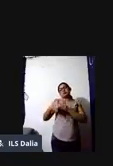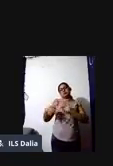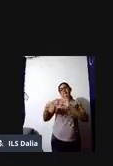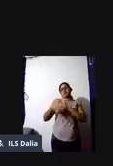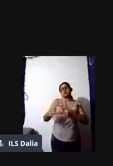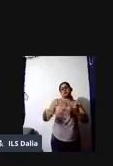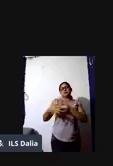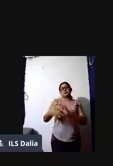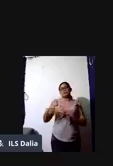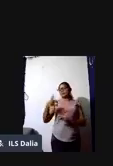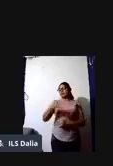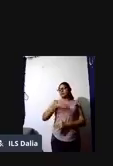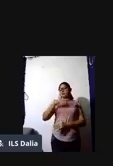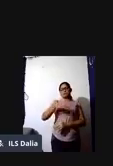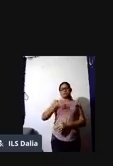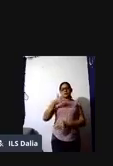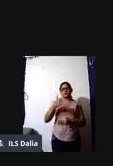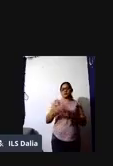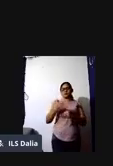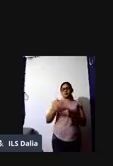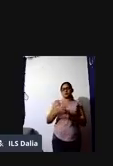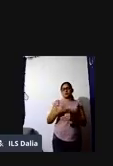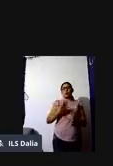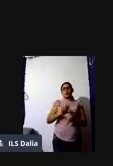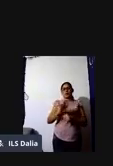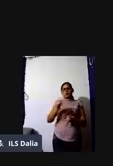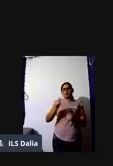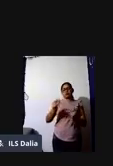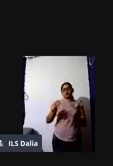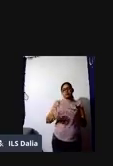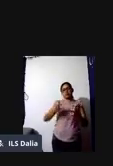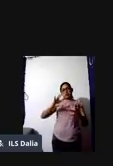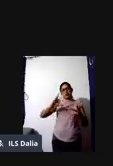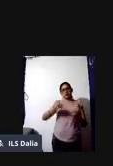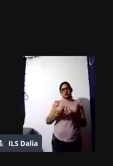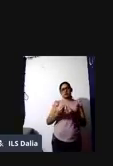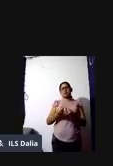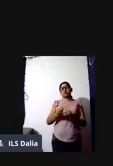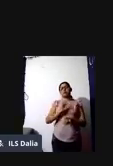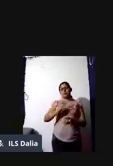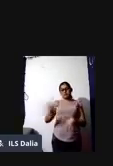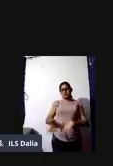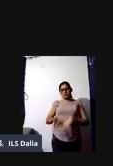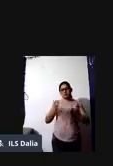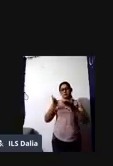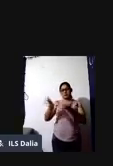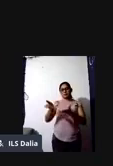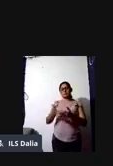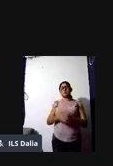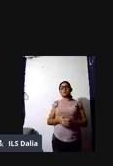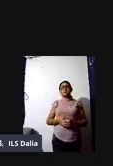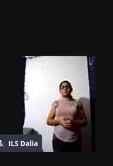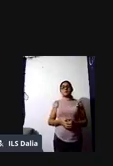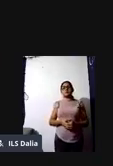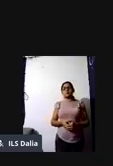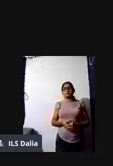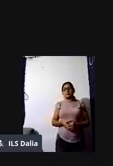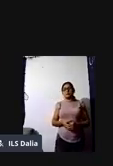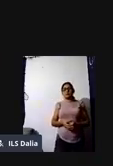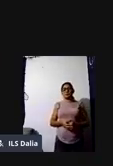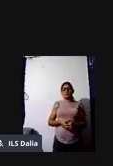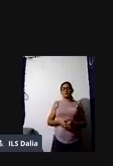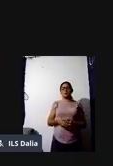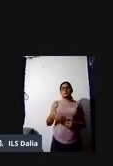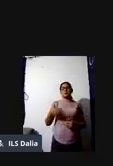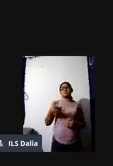emociones que puedes estar acumulando y que van a salir en una emoción reactiva. Y muchas